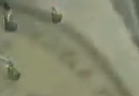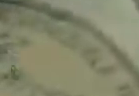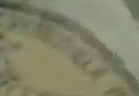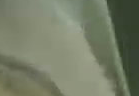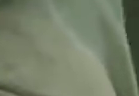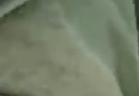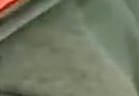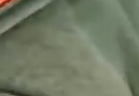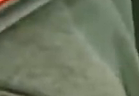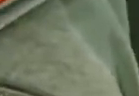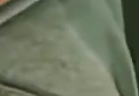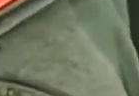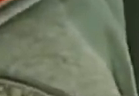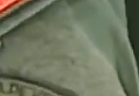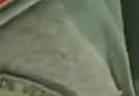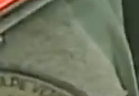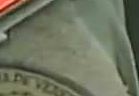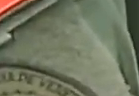...15 años ya...